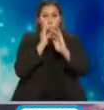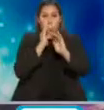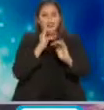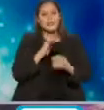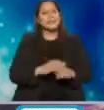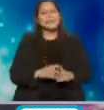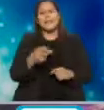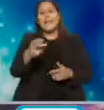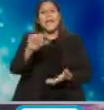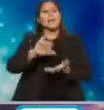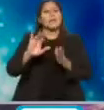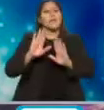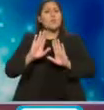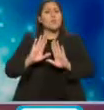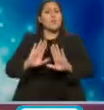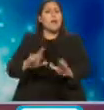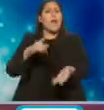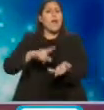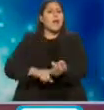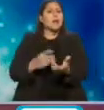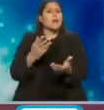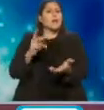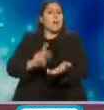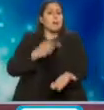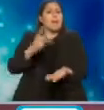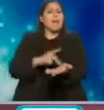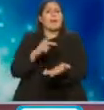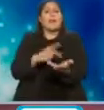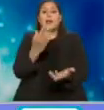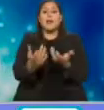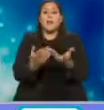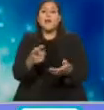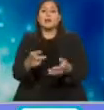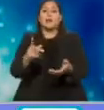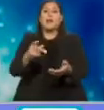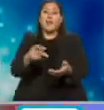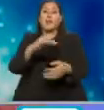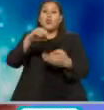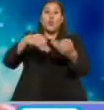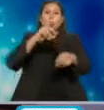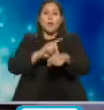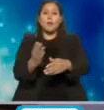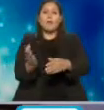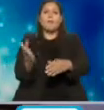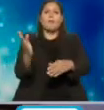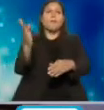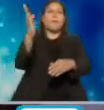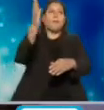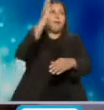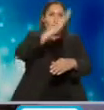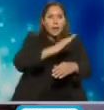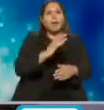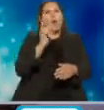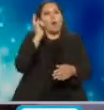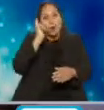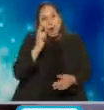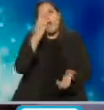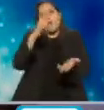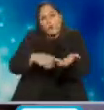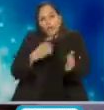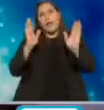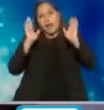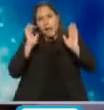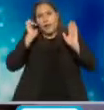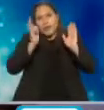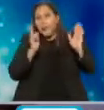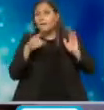muy quemado. Ese aceite pasa ahí todo un día, usándose, Ojalá, mi reina, fuera de un solo día. Usándose.